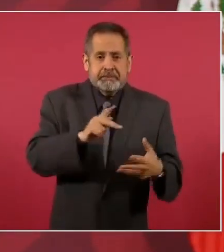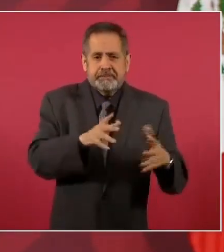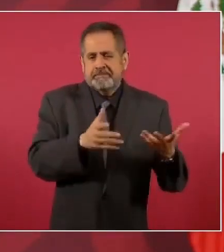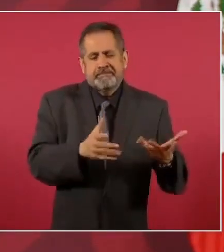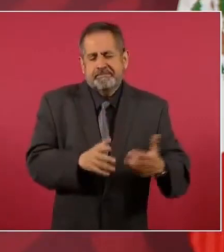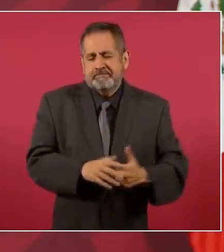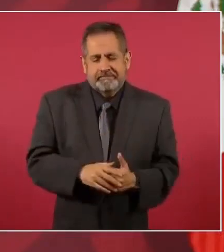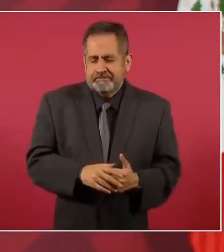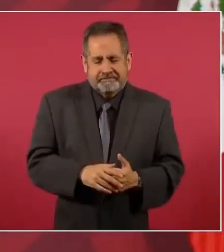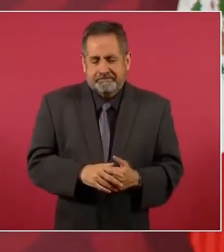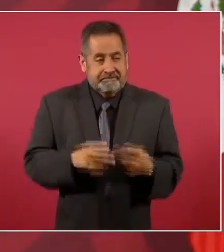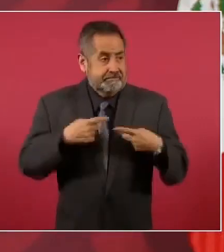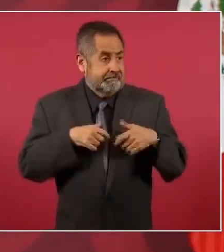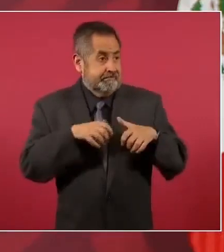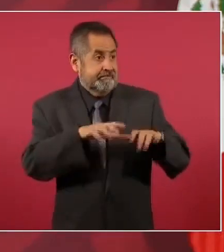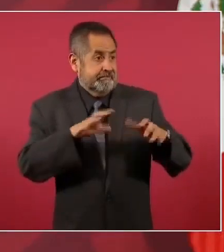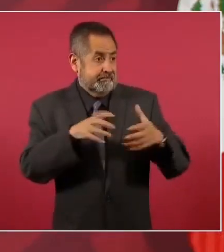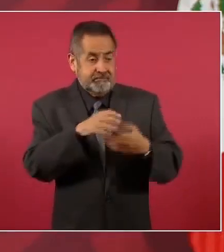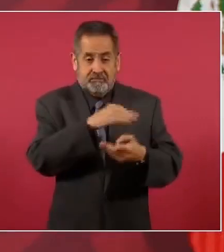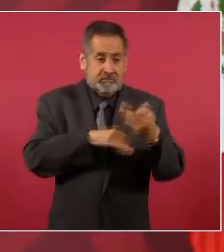la mayoría del pueblo.